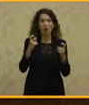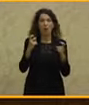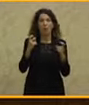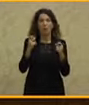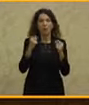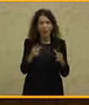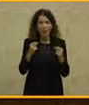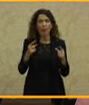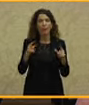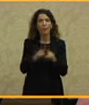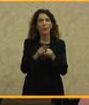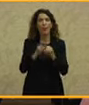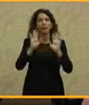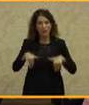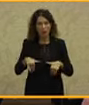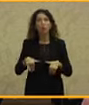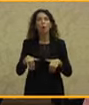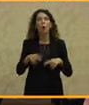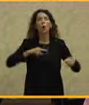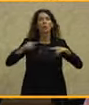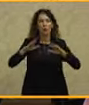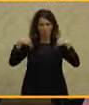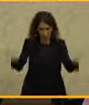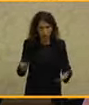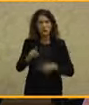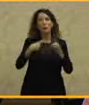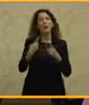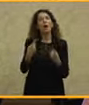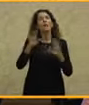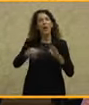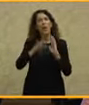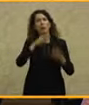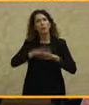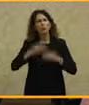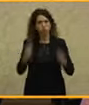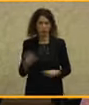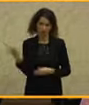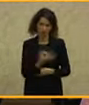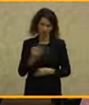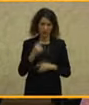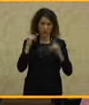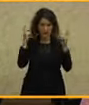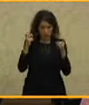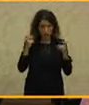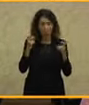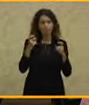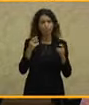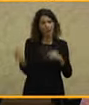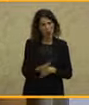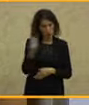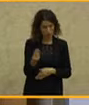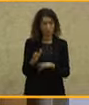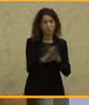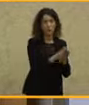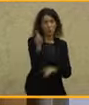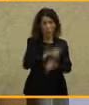mecanismos para que efectivamente haya una mayor coordinación y se pueda cumplir, desde luego, este reto. Y luego hay un problema, que es